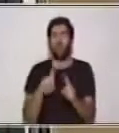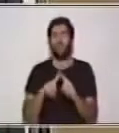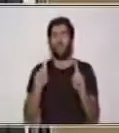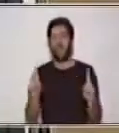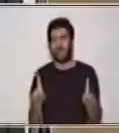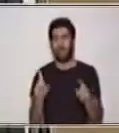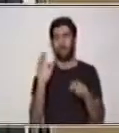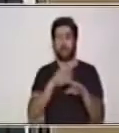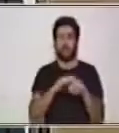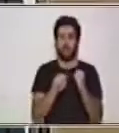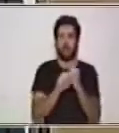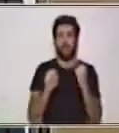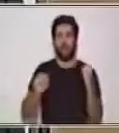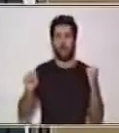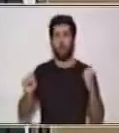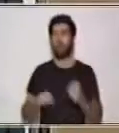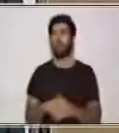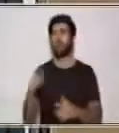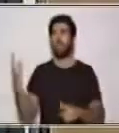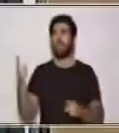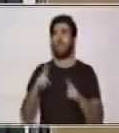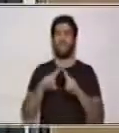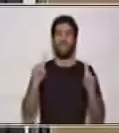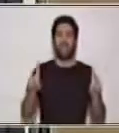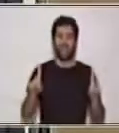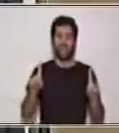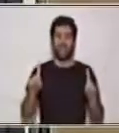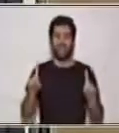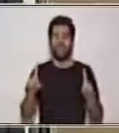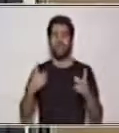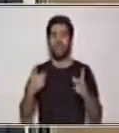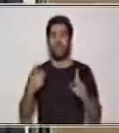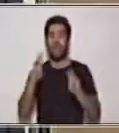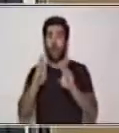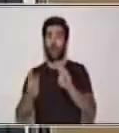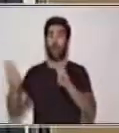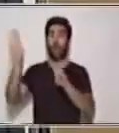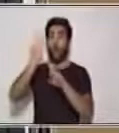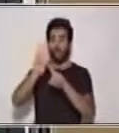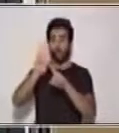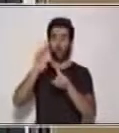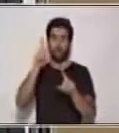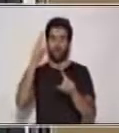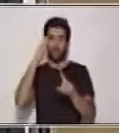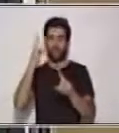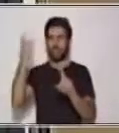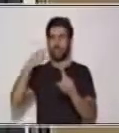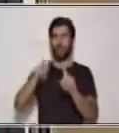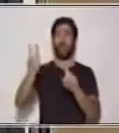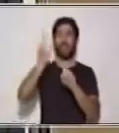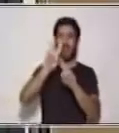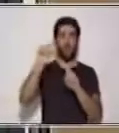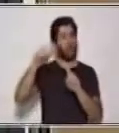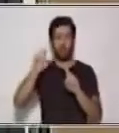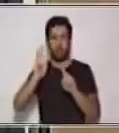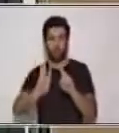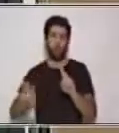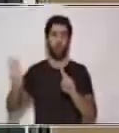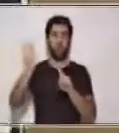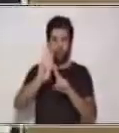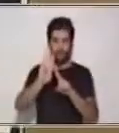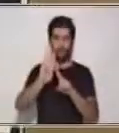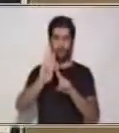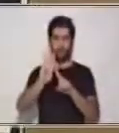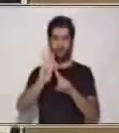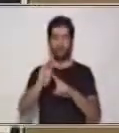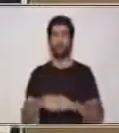poquito más extenso, que es diferencia de cubos. La diferencia de cubos igualmente solo implica dos términos